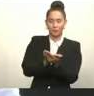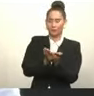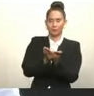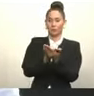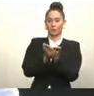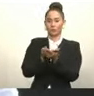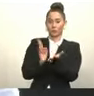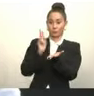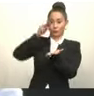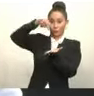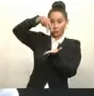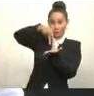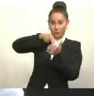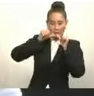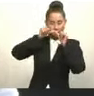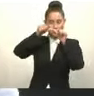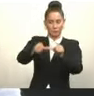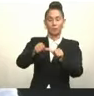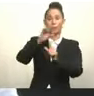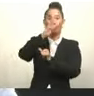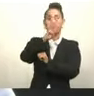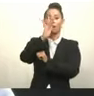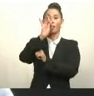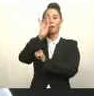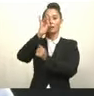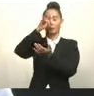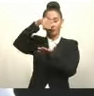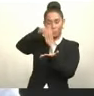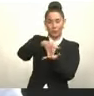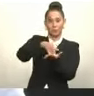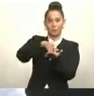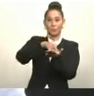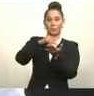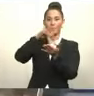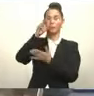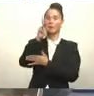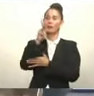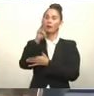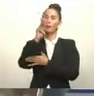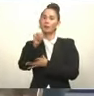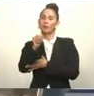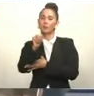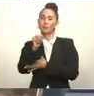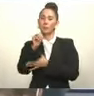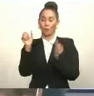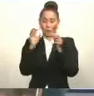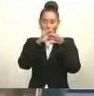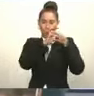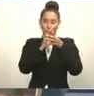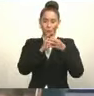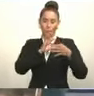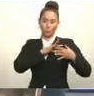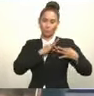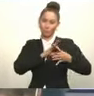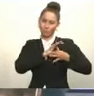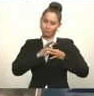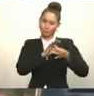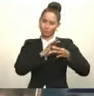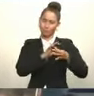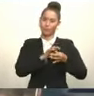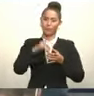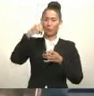somos 48 mil kilómetros cuadrados de corazón, palpitando hoy al unísono por un solo